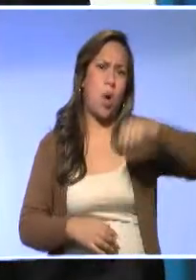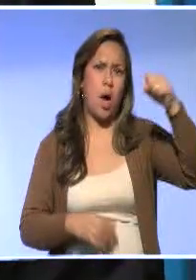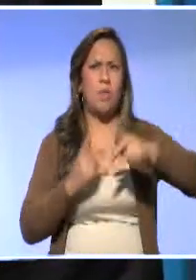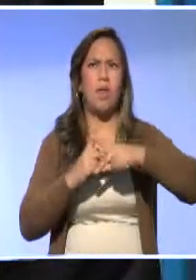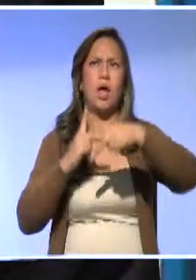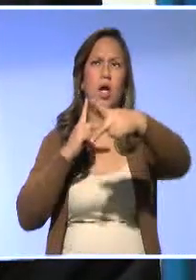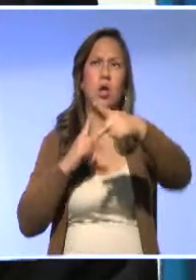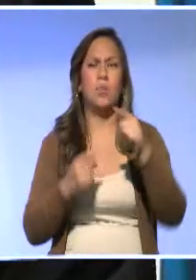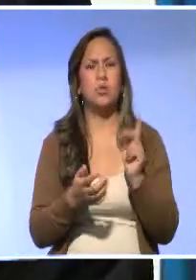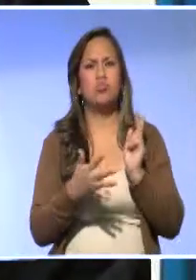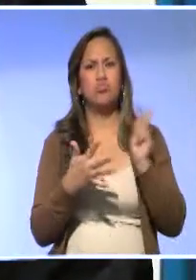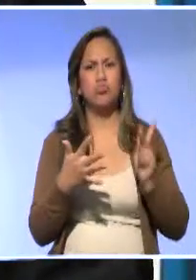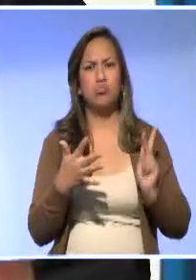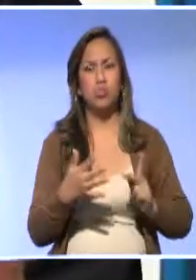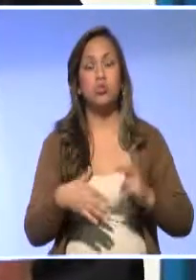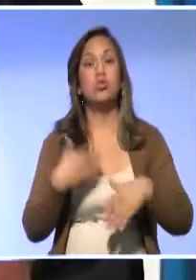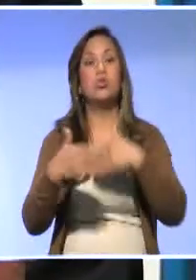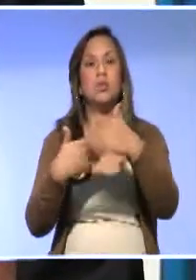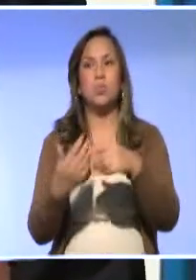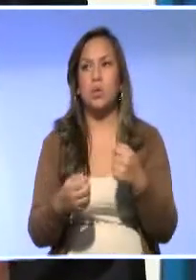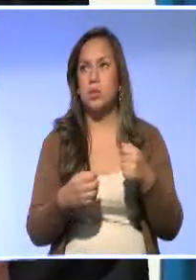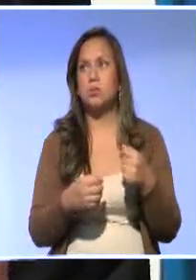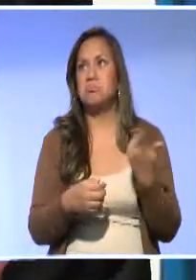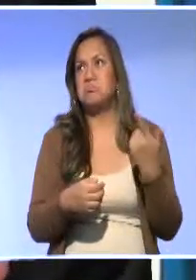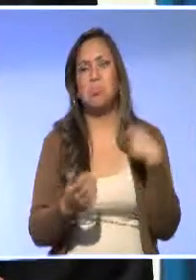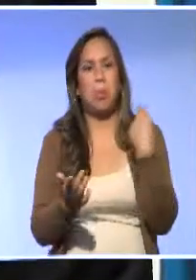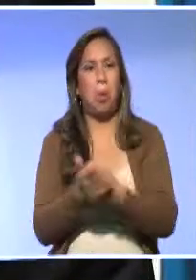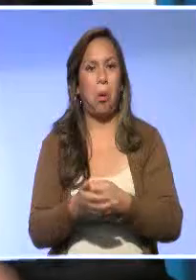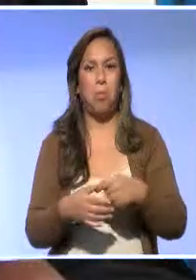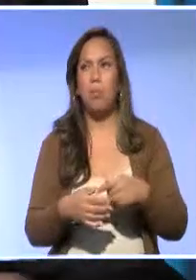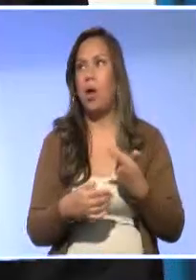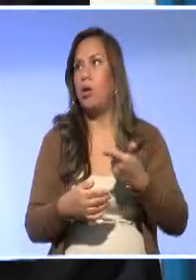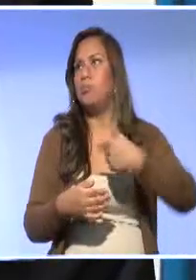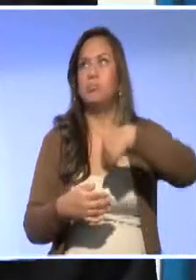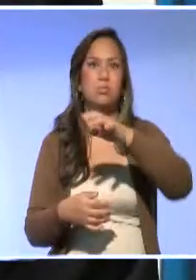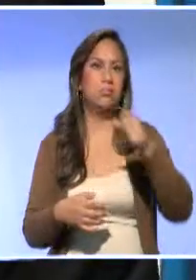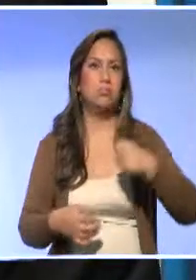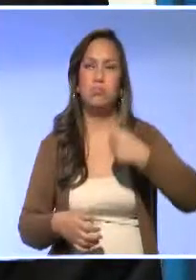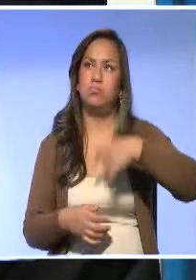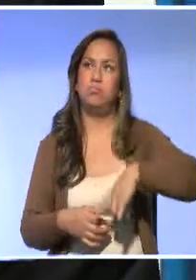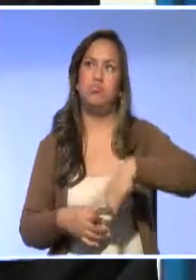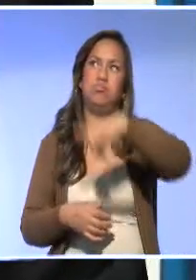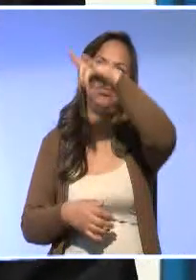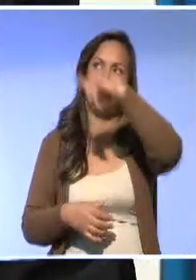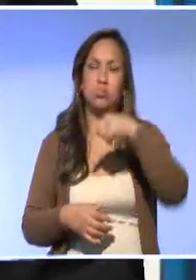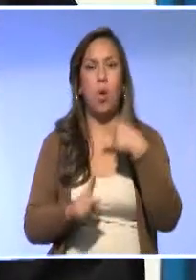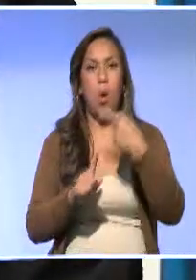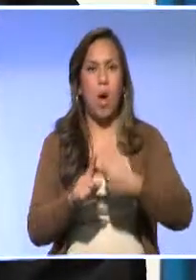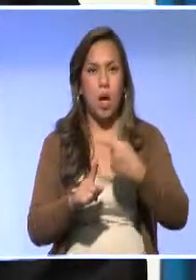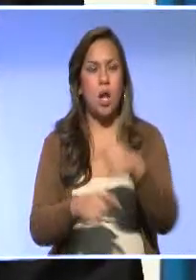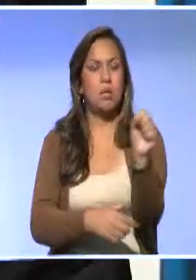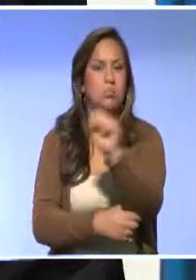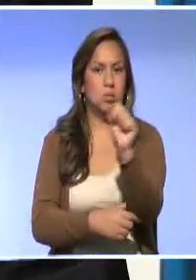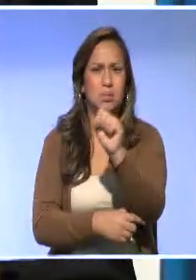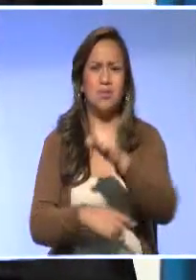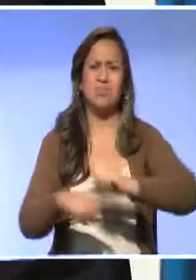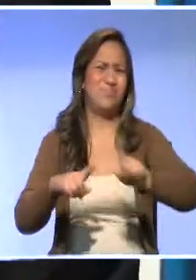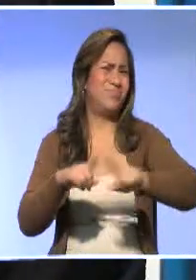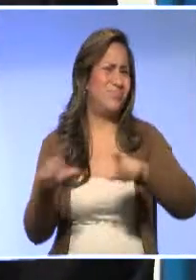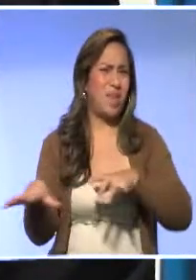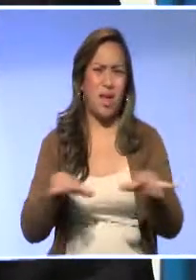puntos que le van a servir para canjear por pasajes de hoteles por alquileres de vehículos o diferentes actividades entonces